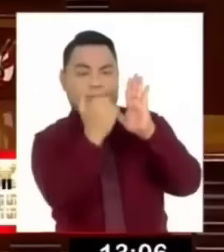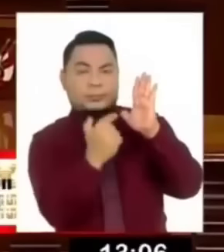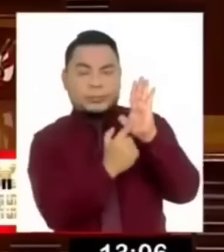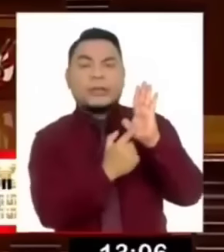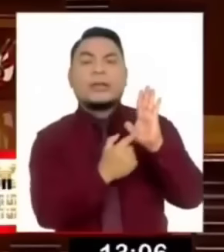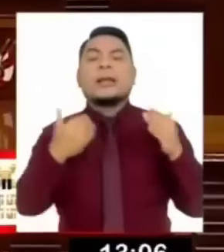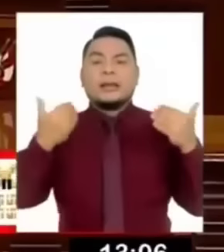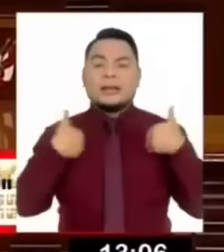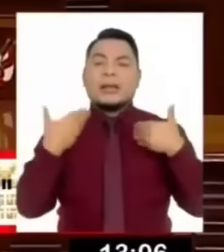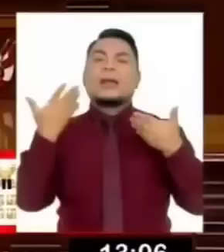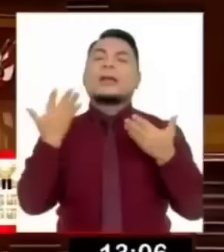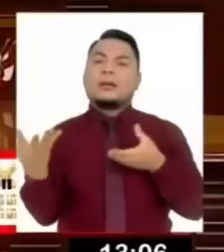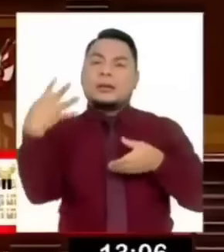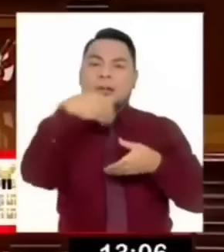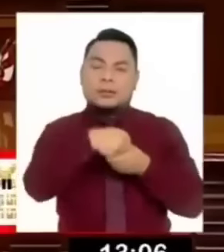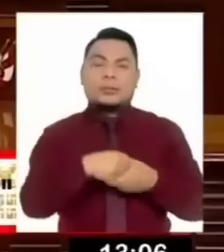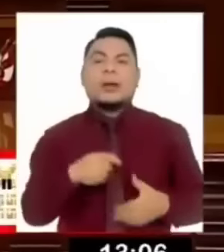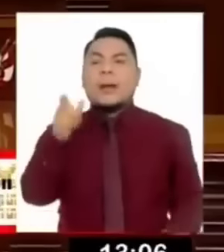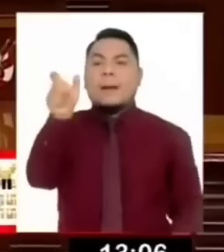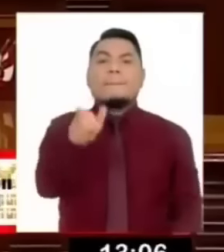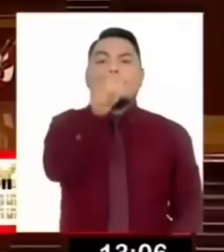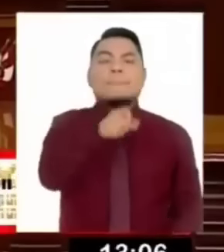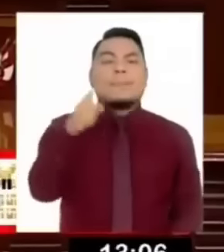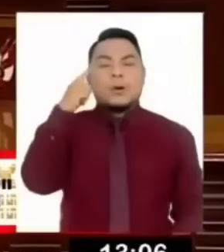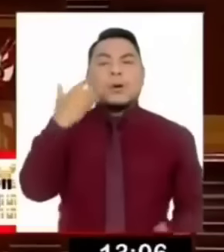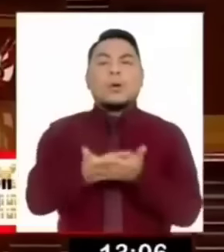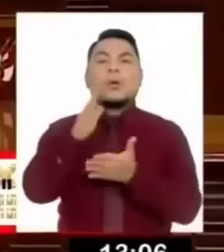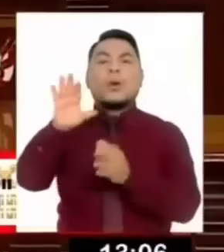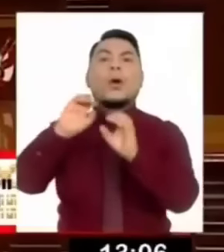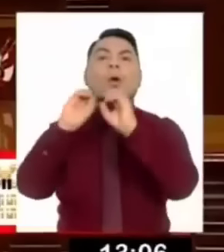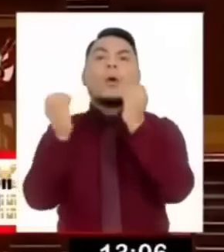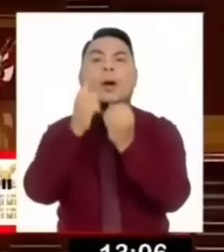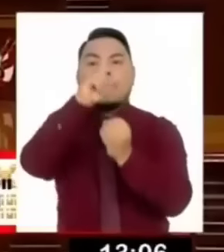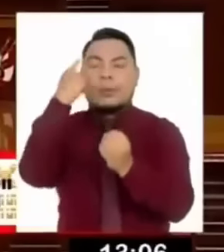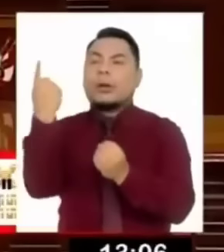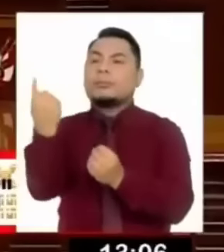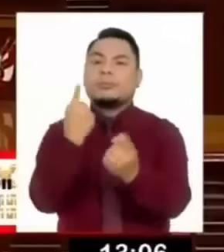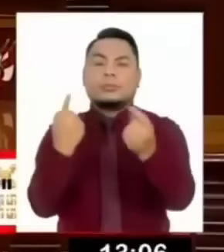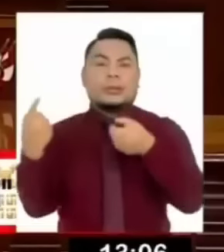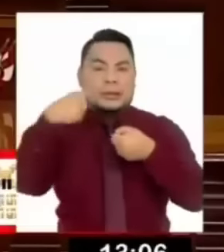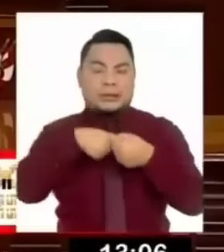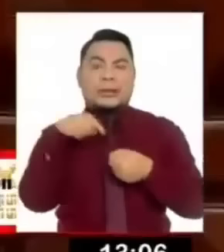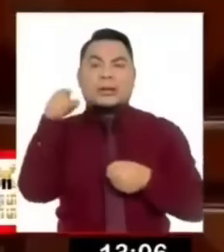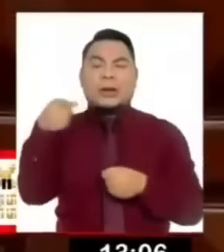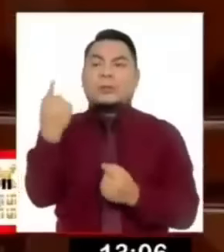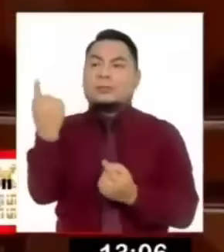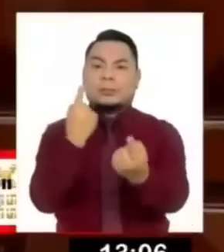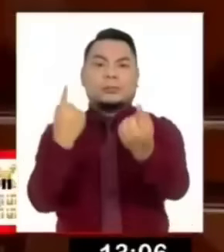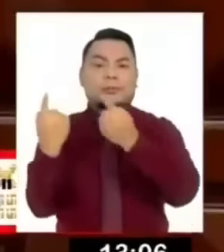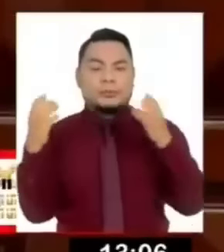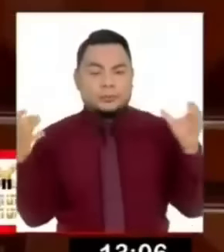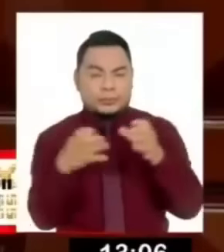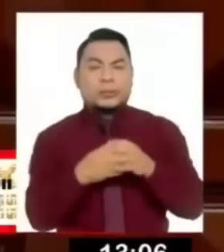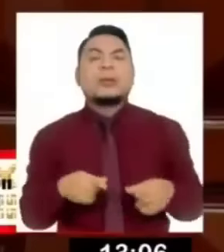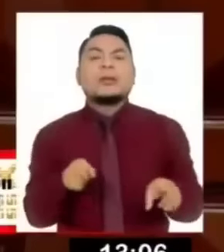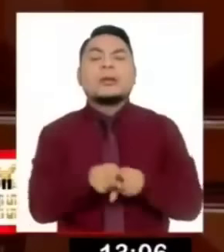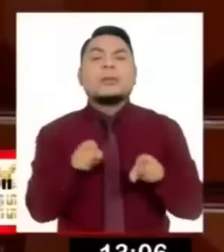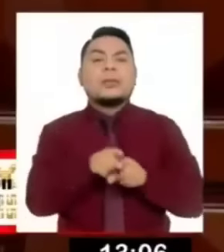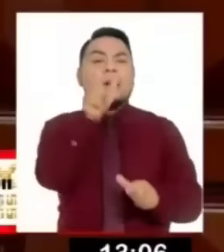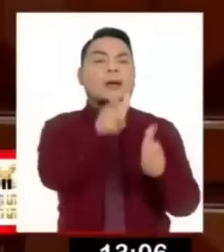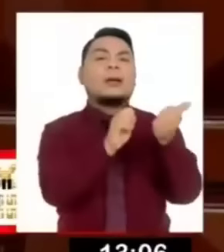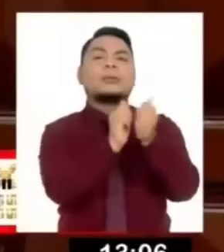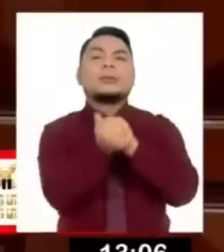tiene que incluir al lado de candidatos propuestos por las organizaciones políticas inscritas a porcentajes de